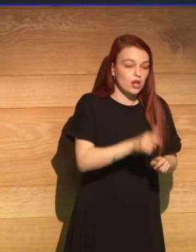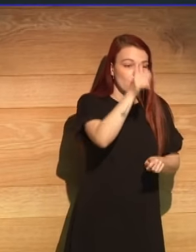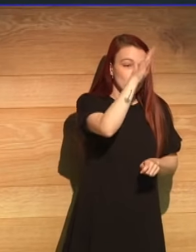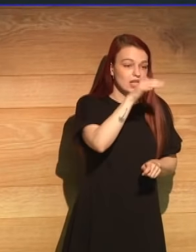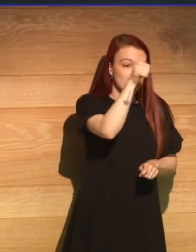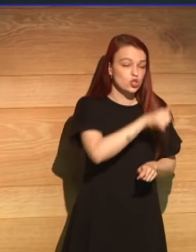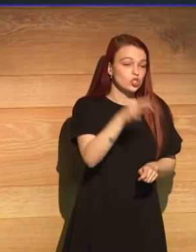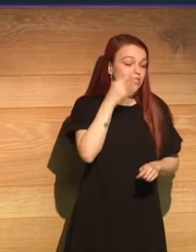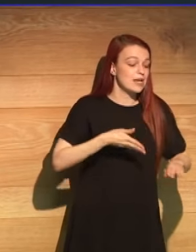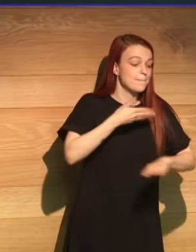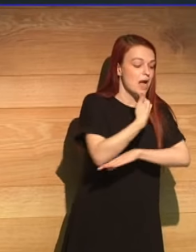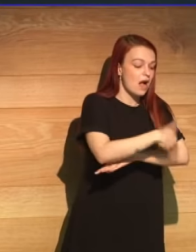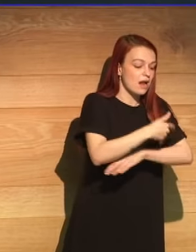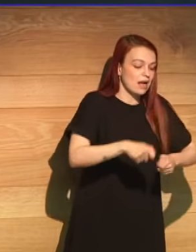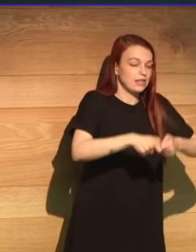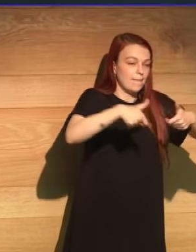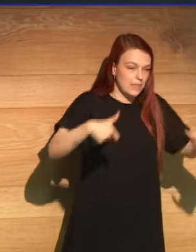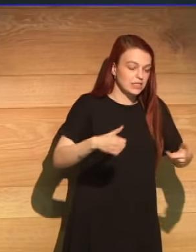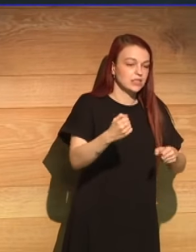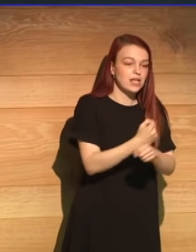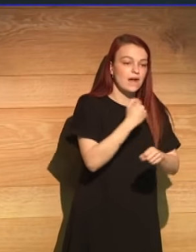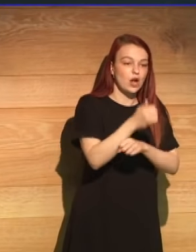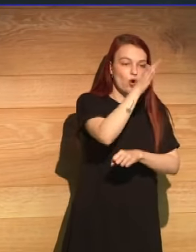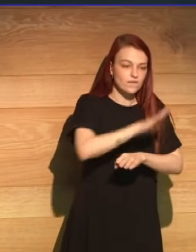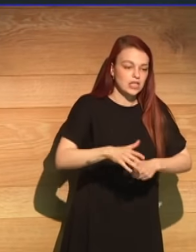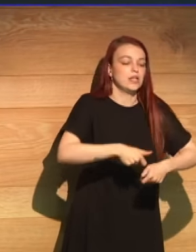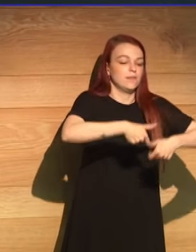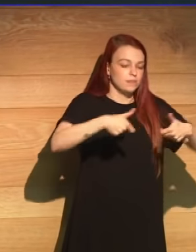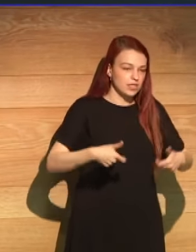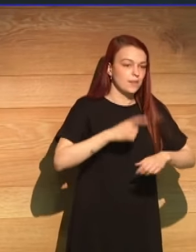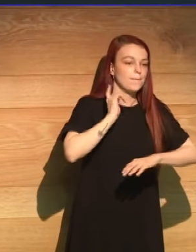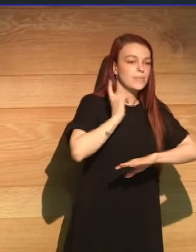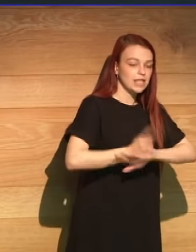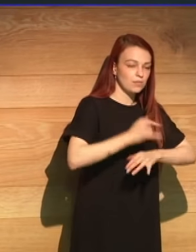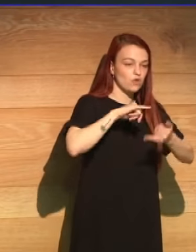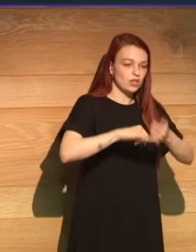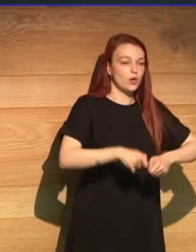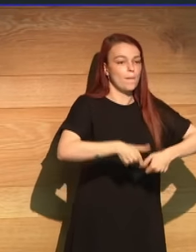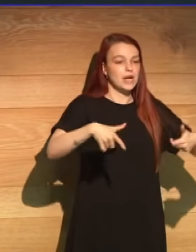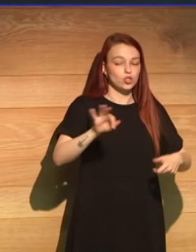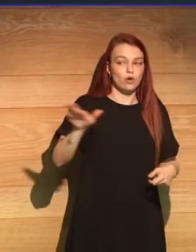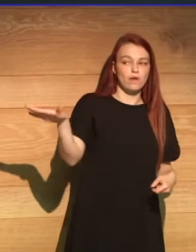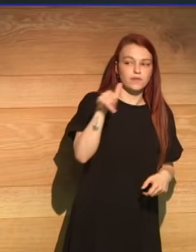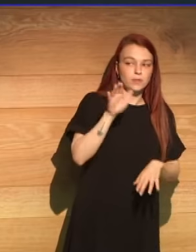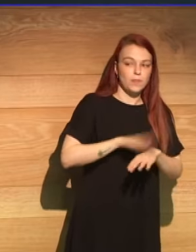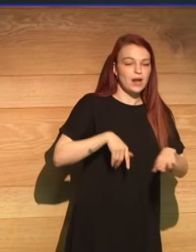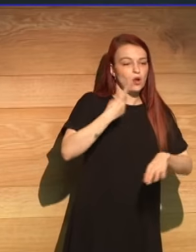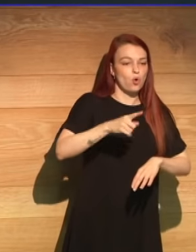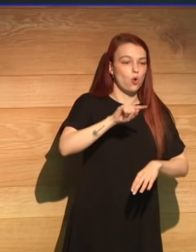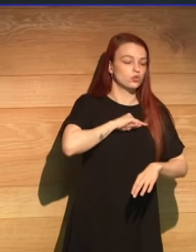calle, aumenta el riesgo de trabajo infantil, de matrimonio forzado, de ser reclutado como niño soldado, pero